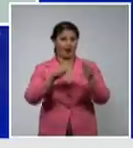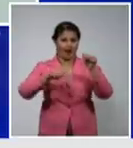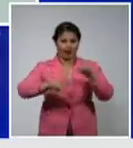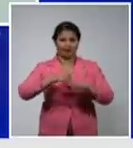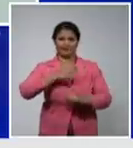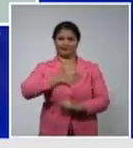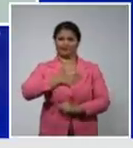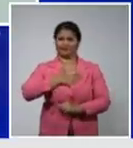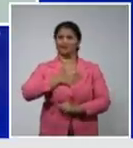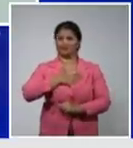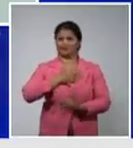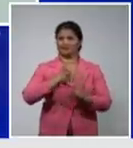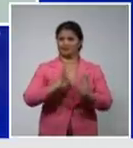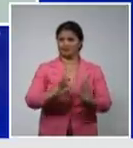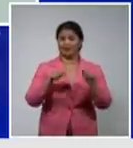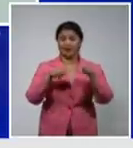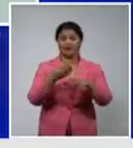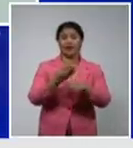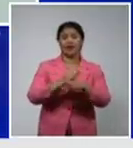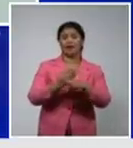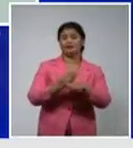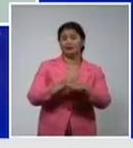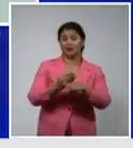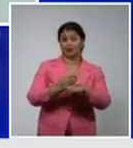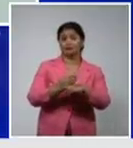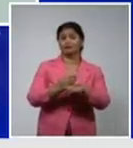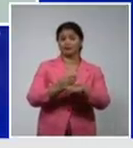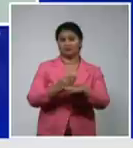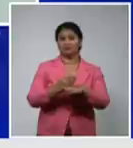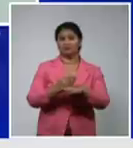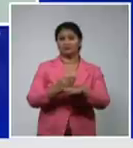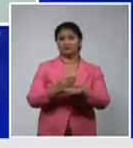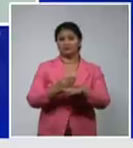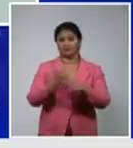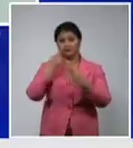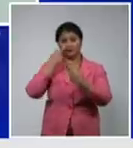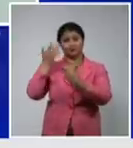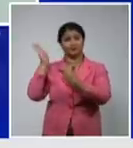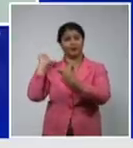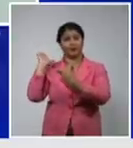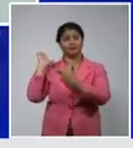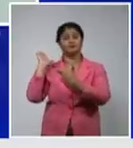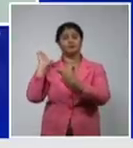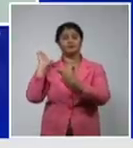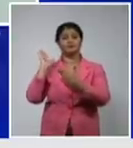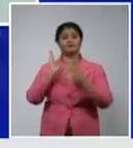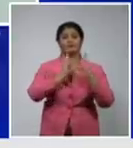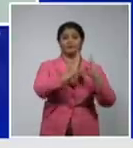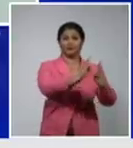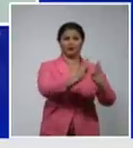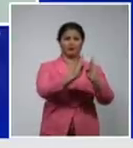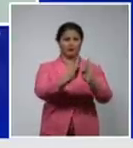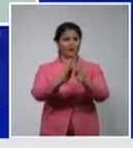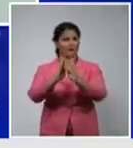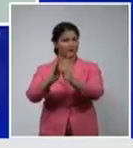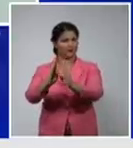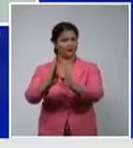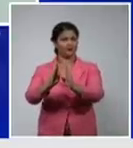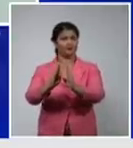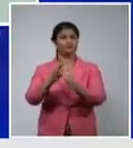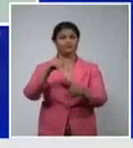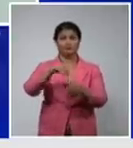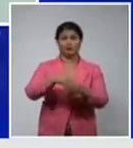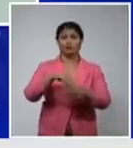decir que es la cifra más baja, como también se puede ver ahí en el gráfico. Los